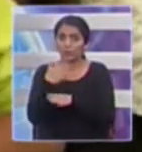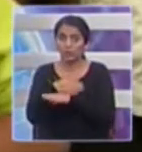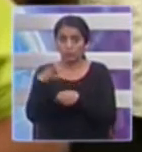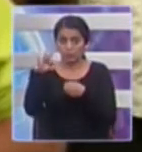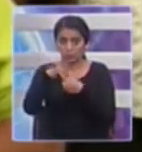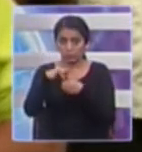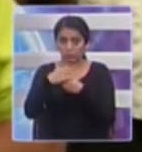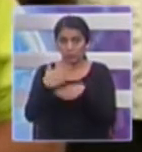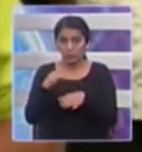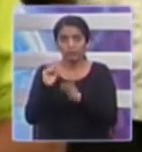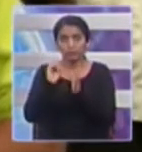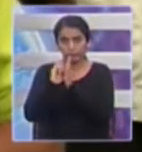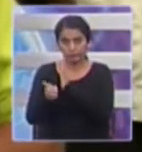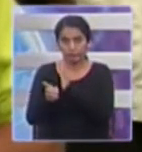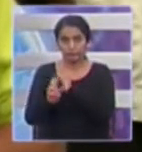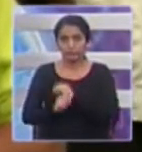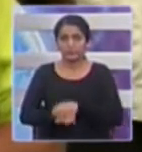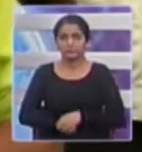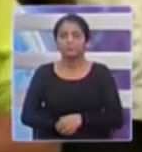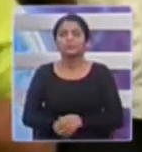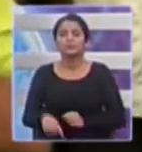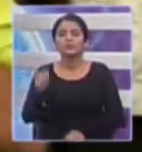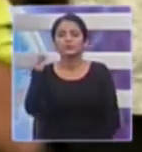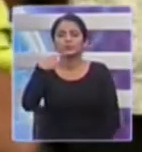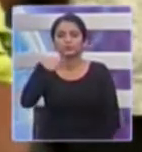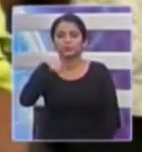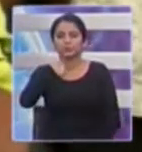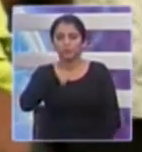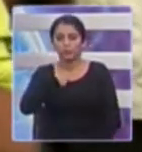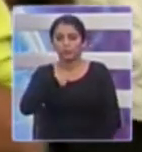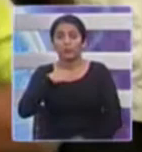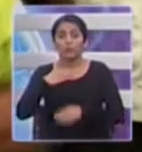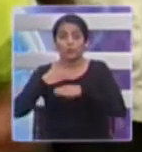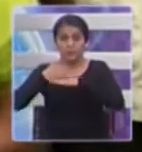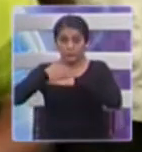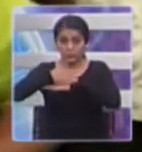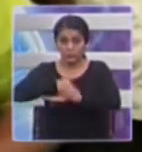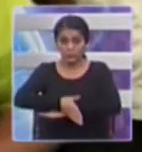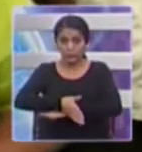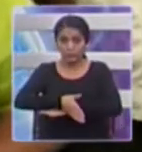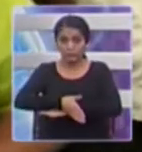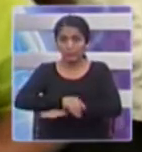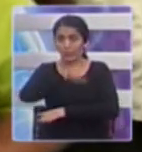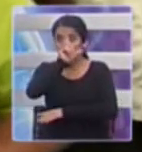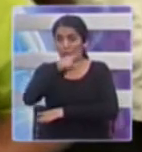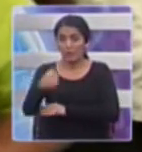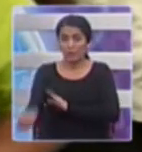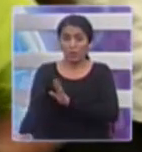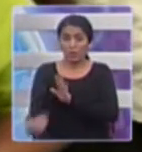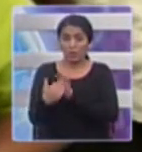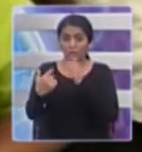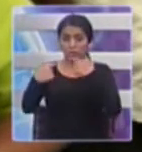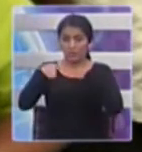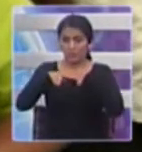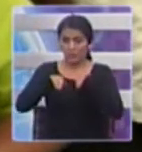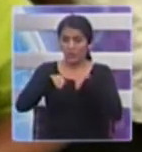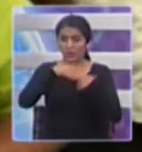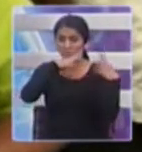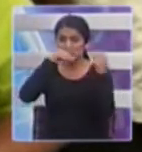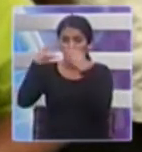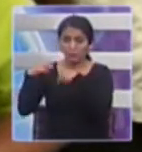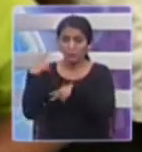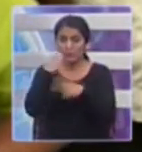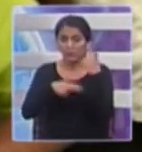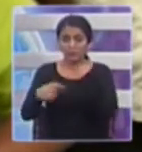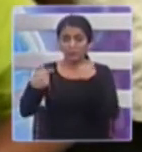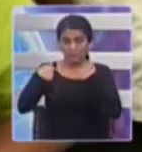yo procederé judicialmente cuando corresponda en contra de los que me han injuriado. Actuaré